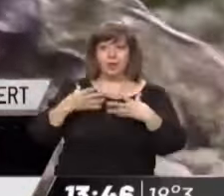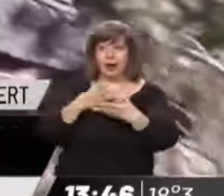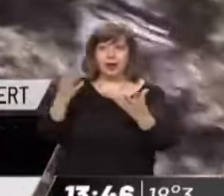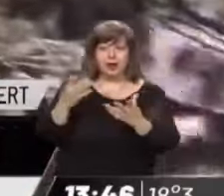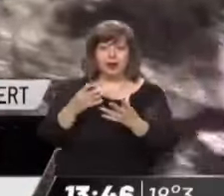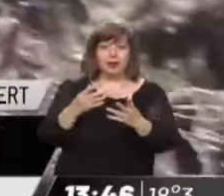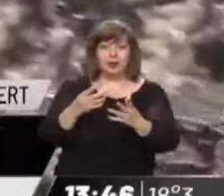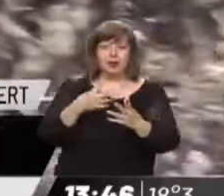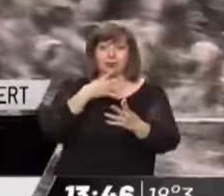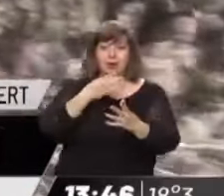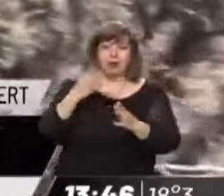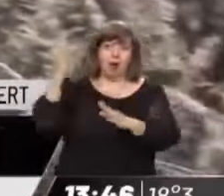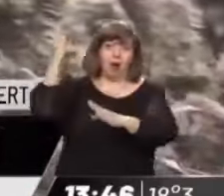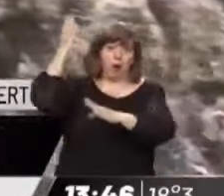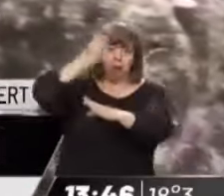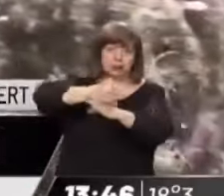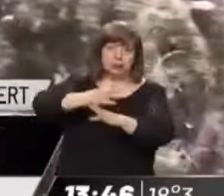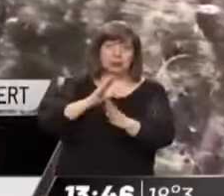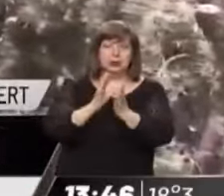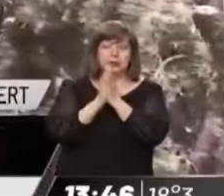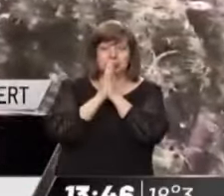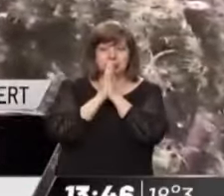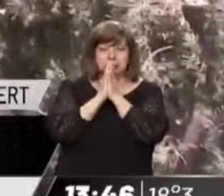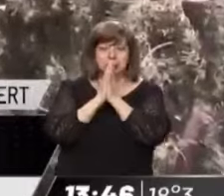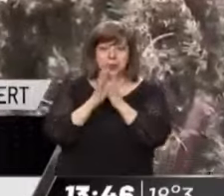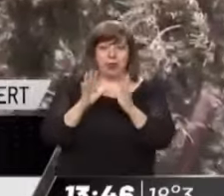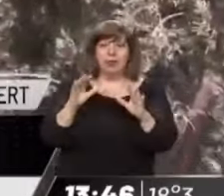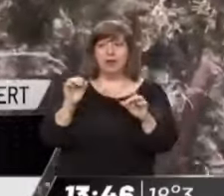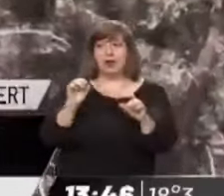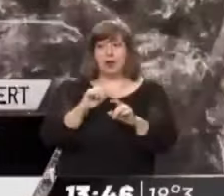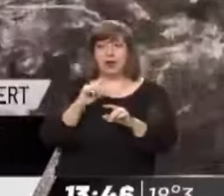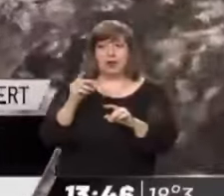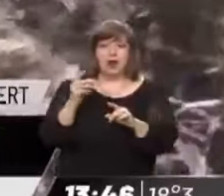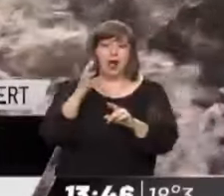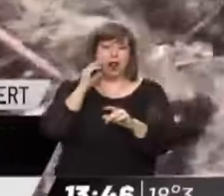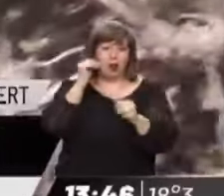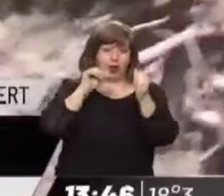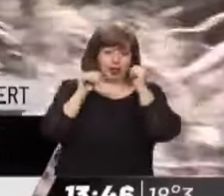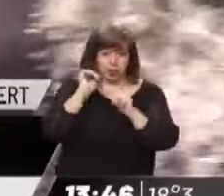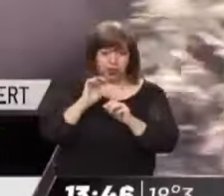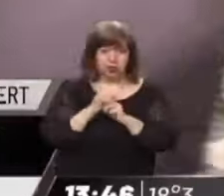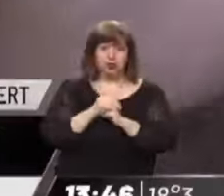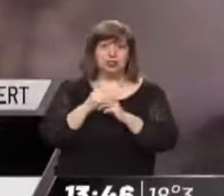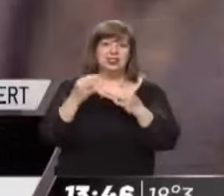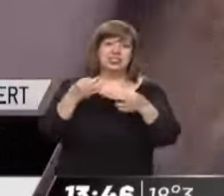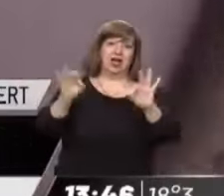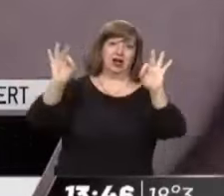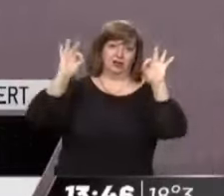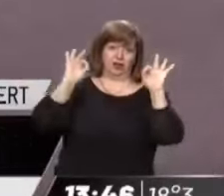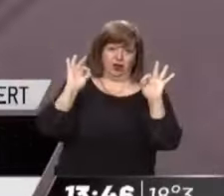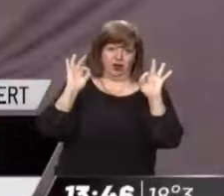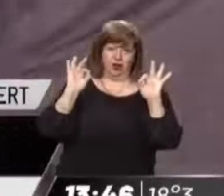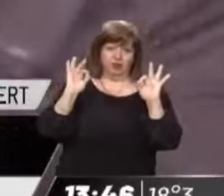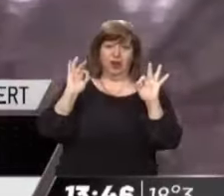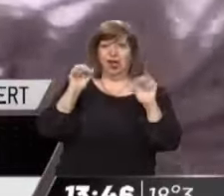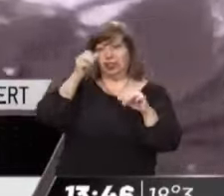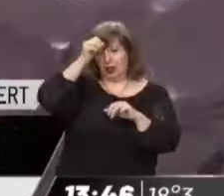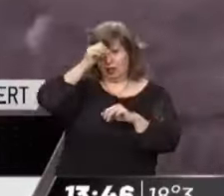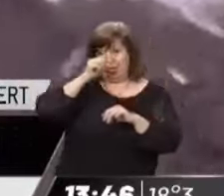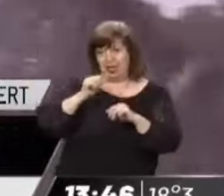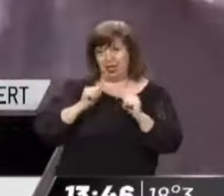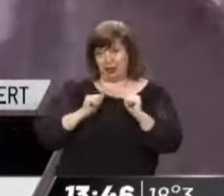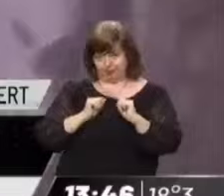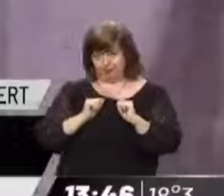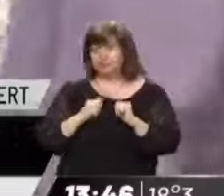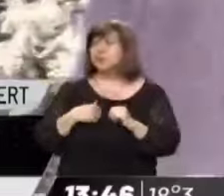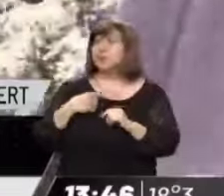eh la verdad que podríamos estar lamentando una tragedia los chicos tienen clases ahora de alguna manera a través de la virtualidad O eso no